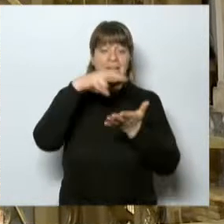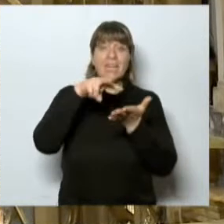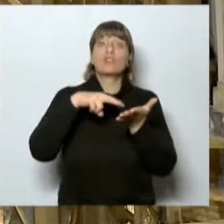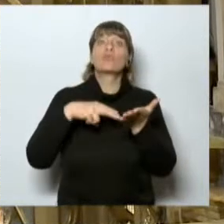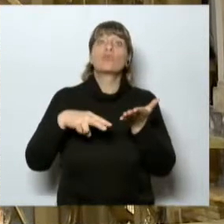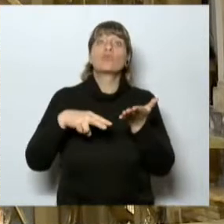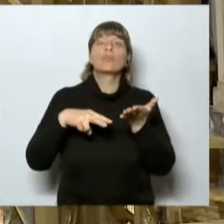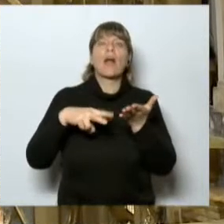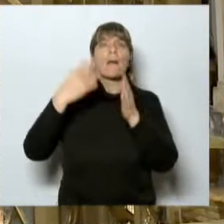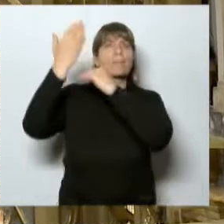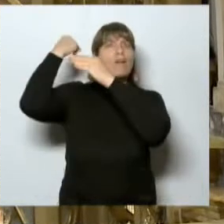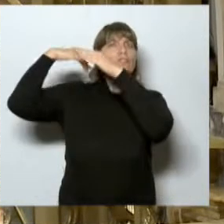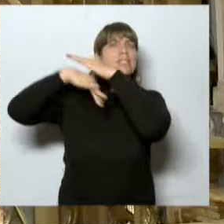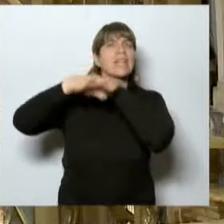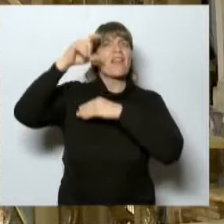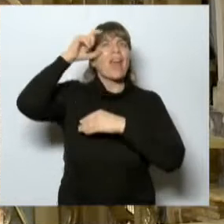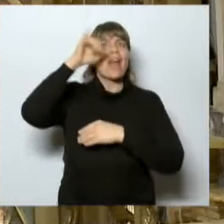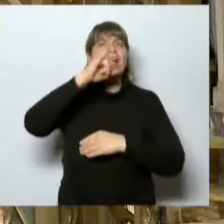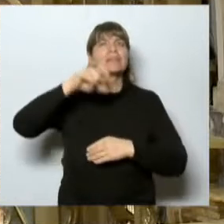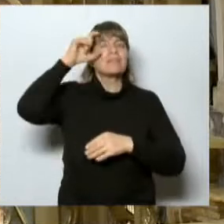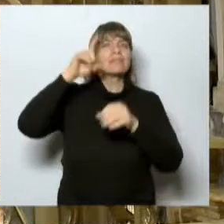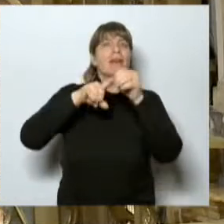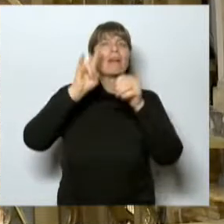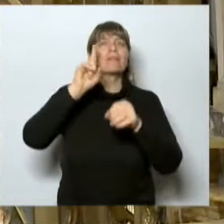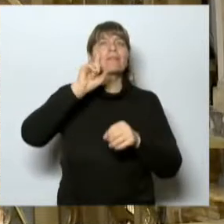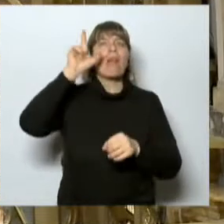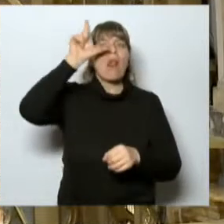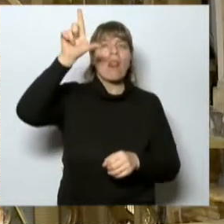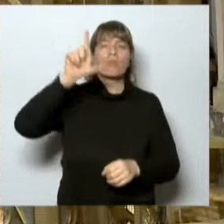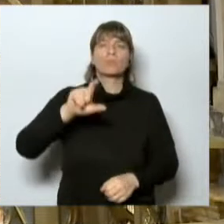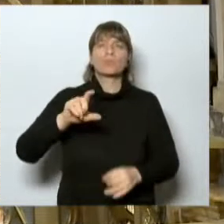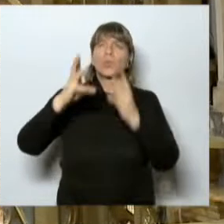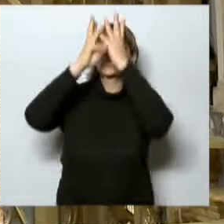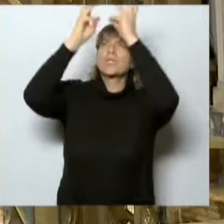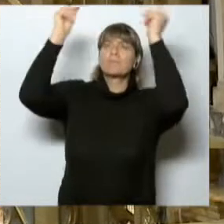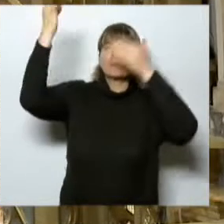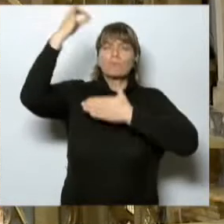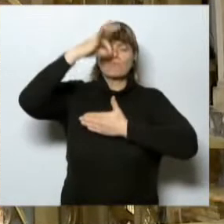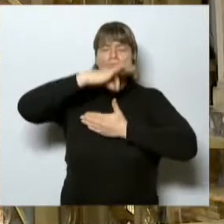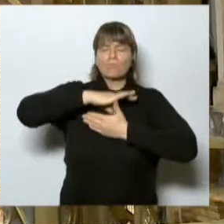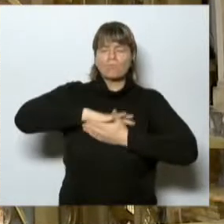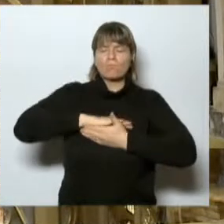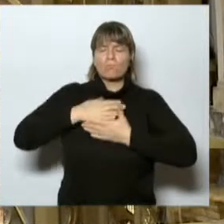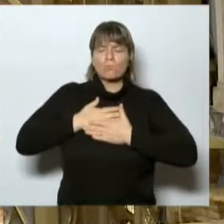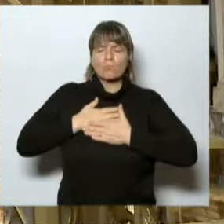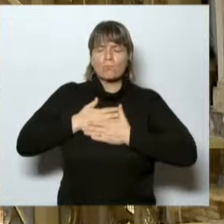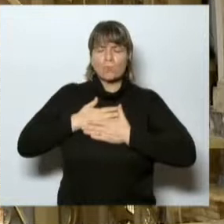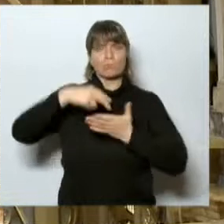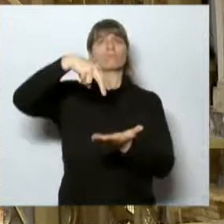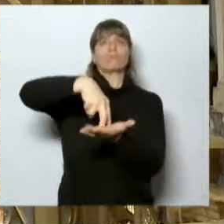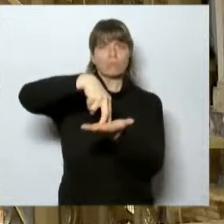Lectura de la profecía de Ezequiel. Un espíritu entró en mí y me hizo permanecer de